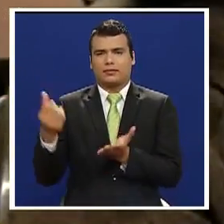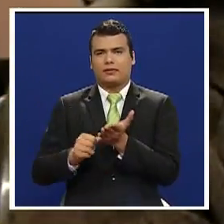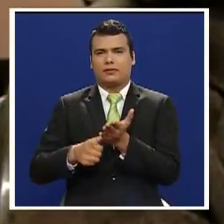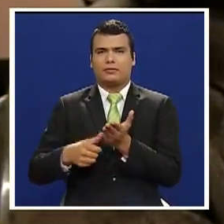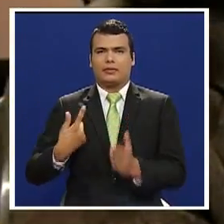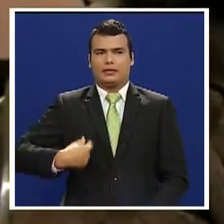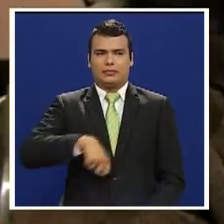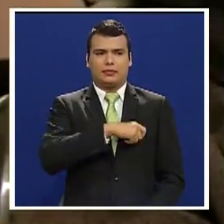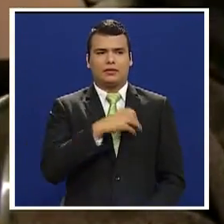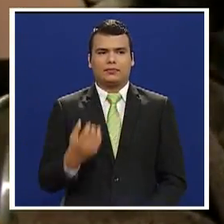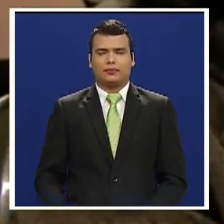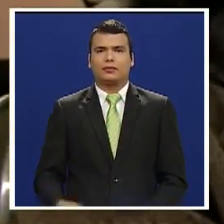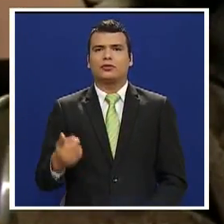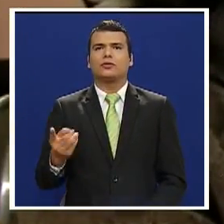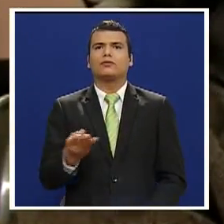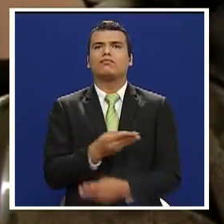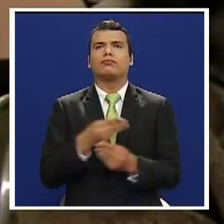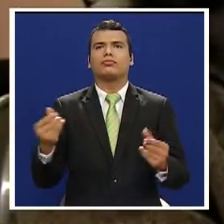320-607-6832.